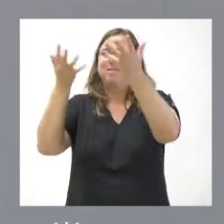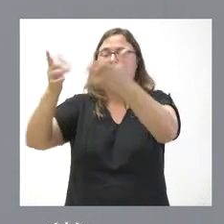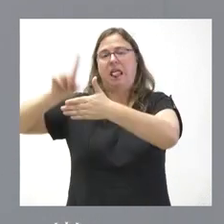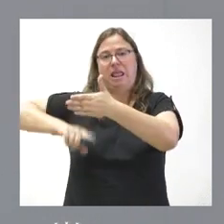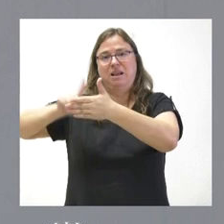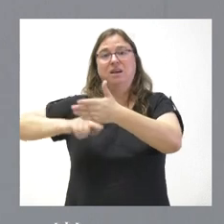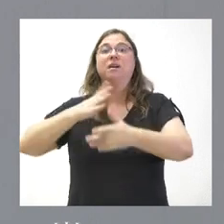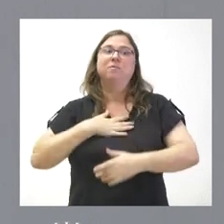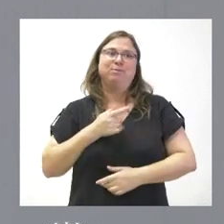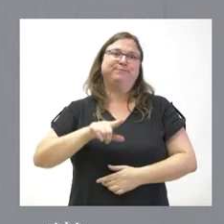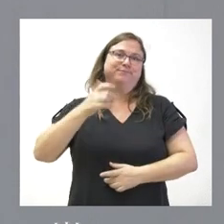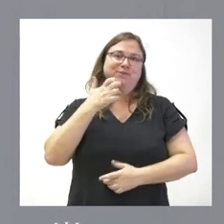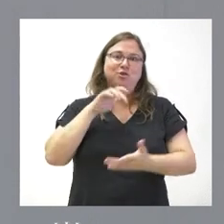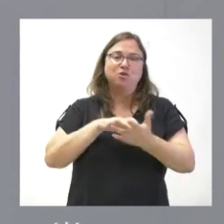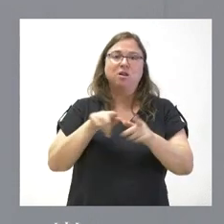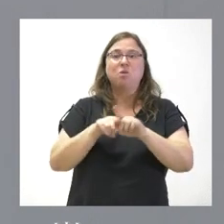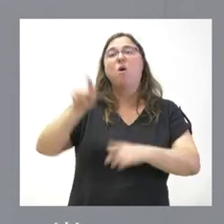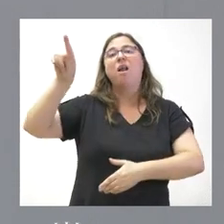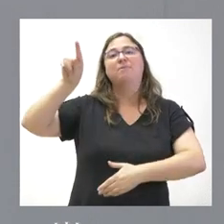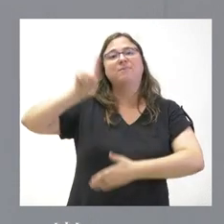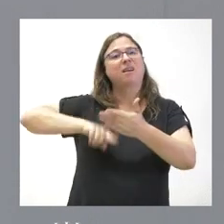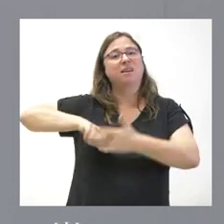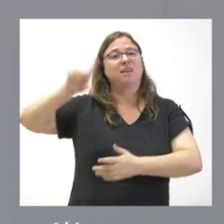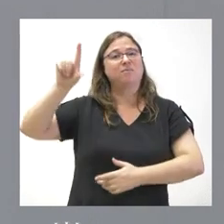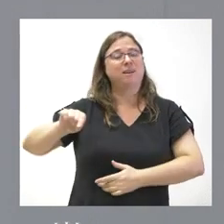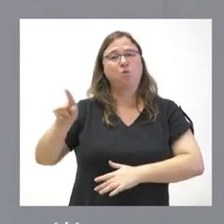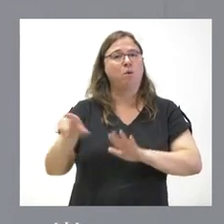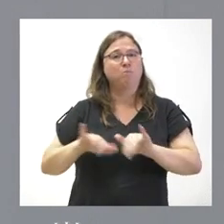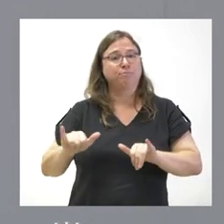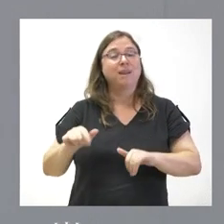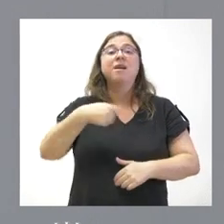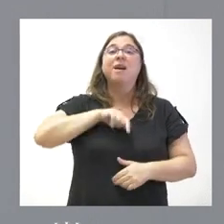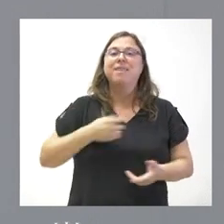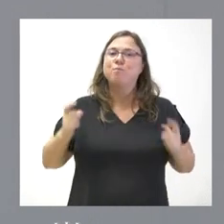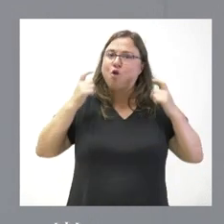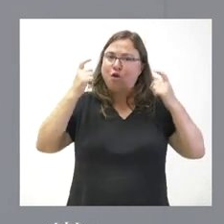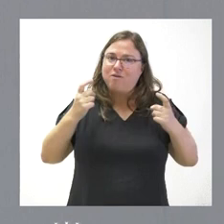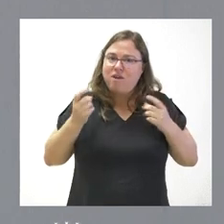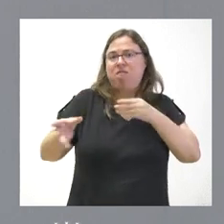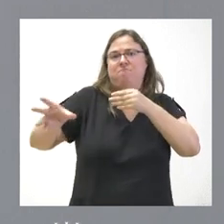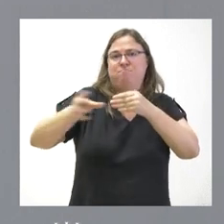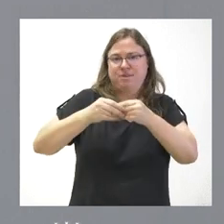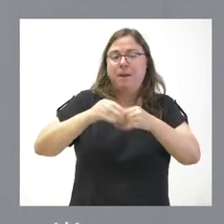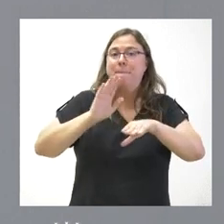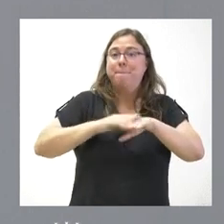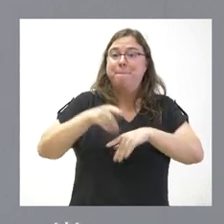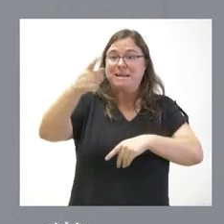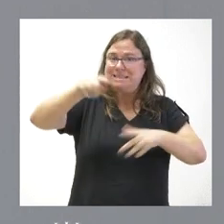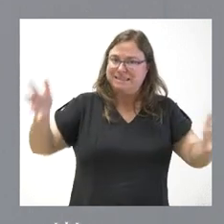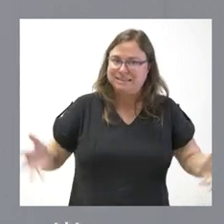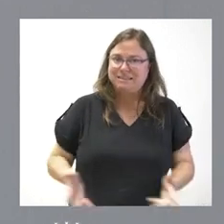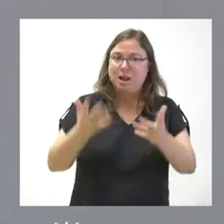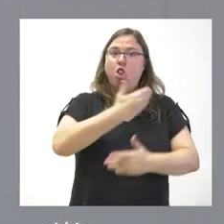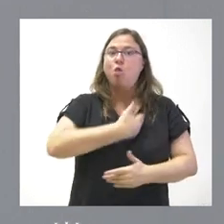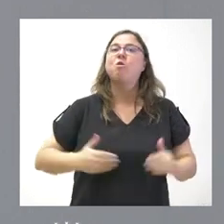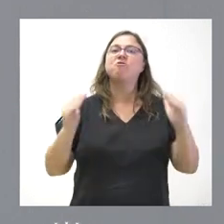mejor el reducido coste que tiene el alquiler en estos municipios con esto lo que hacemos Es un esfuerzo añadido para animar a los propietarios